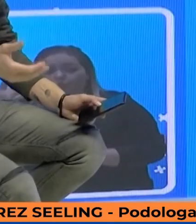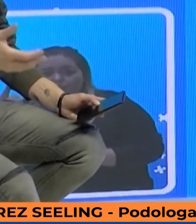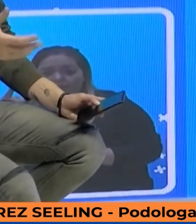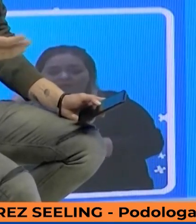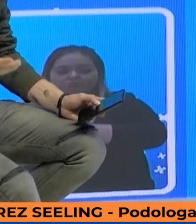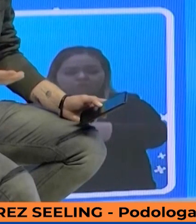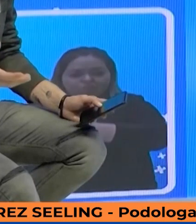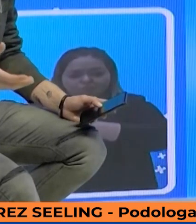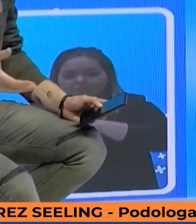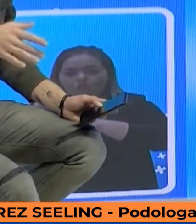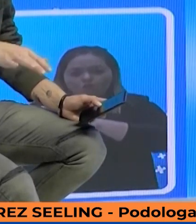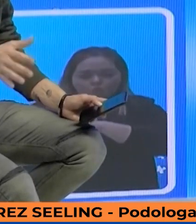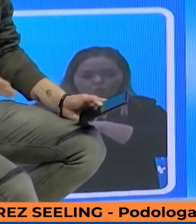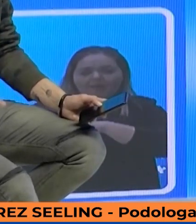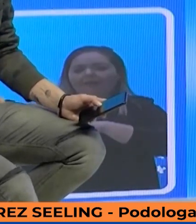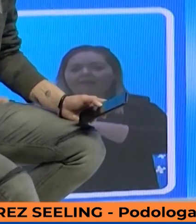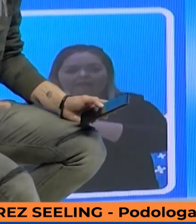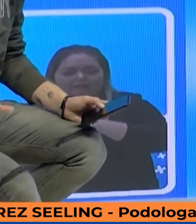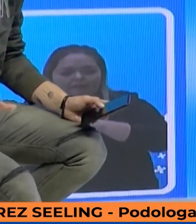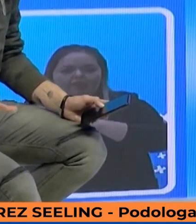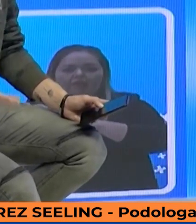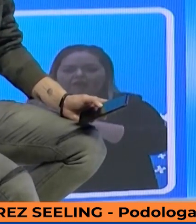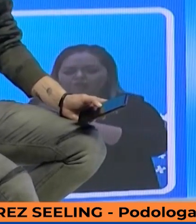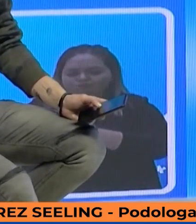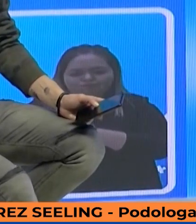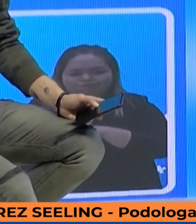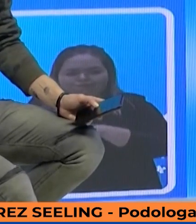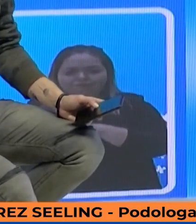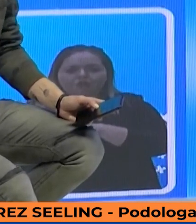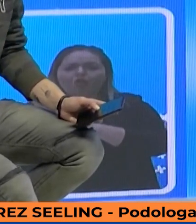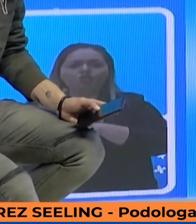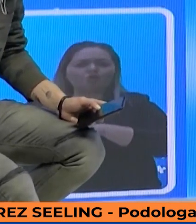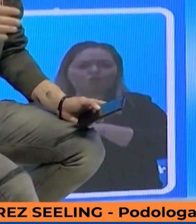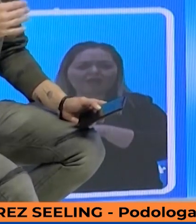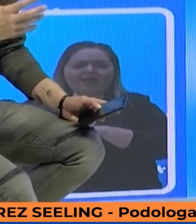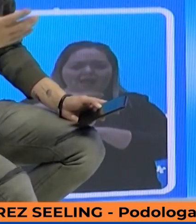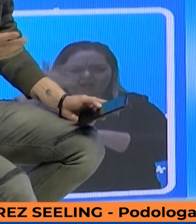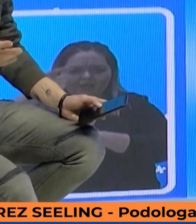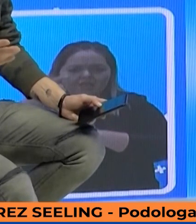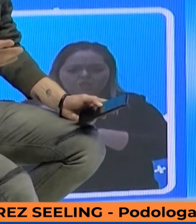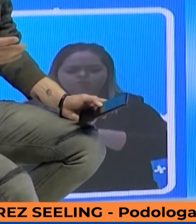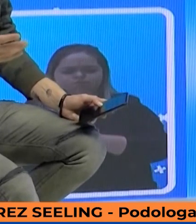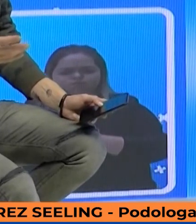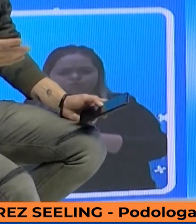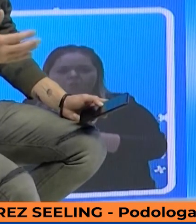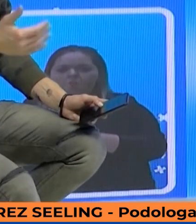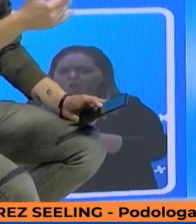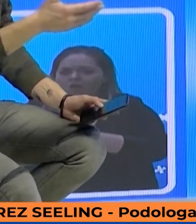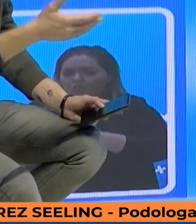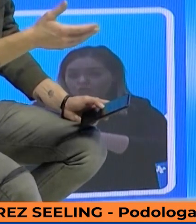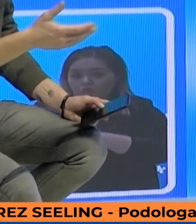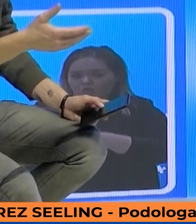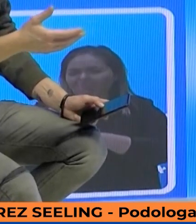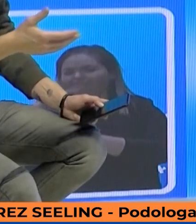verano y tiene que usar calzados en los que se ven los dedos, digamos. Es como que el resto del año, yo no sé si